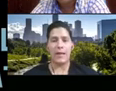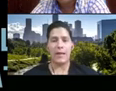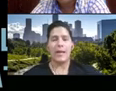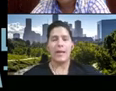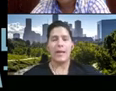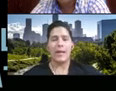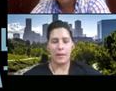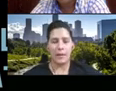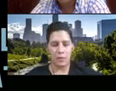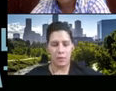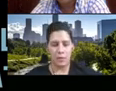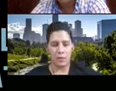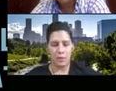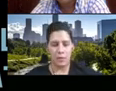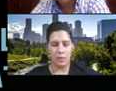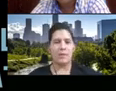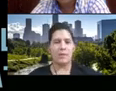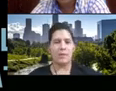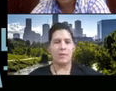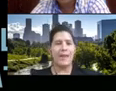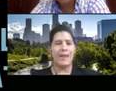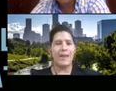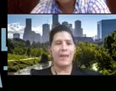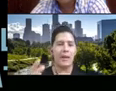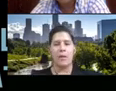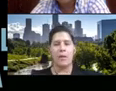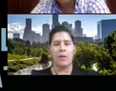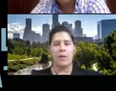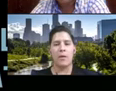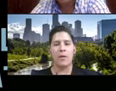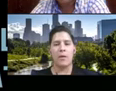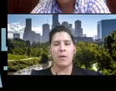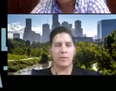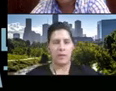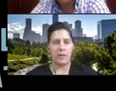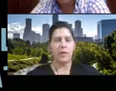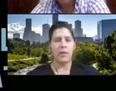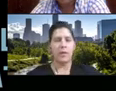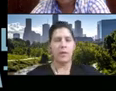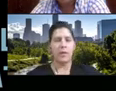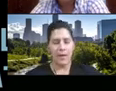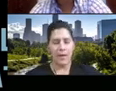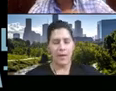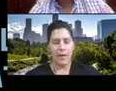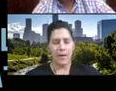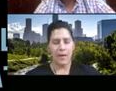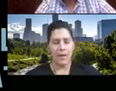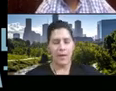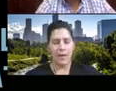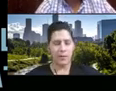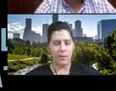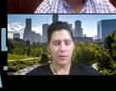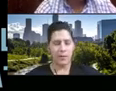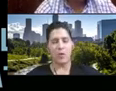y la ópera. La ventaja que tenemos en Houston es que muchas de estas obras, antes de brincar a Broadway, pues primero se llegan a presentar en Houston. Por tal razón, las boletas llegan a ser